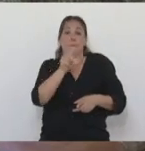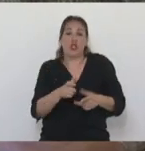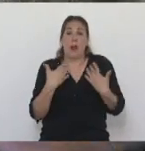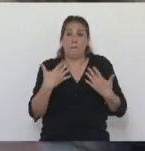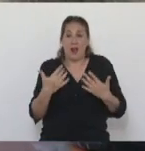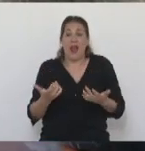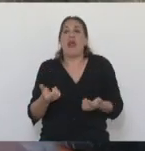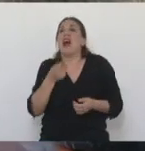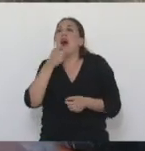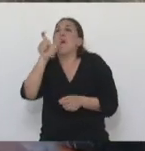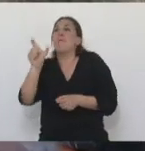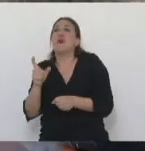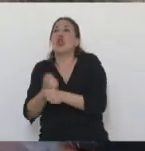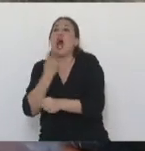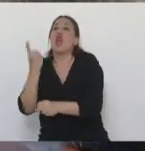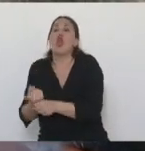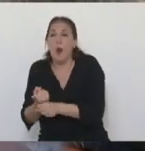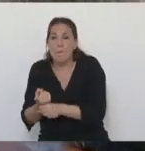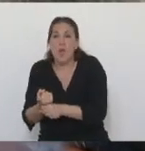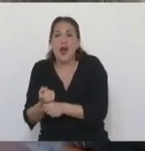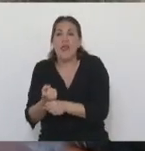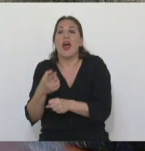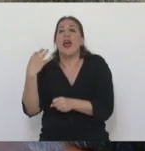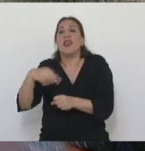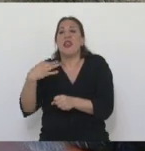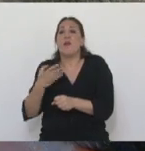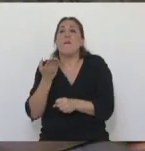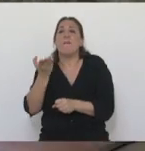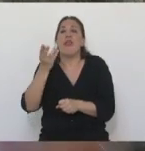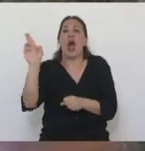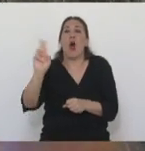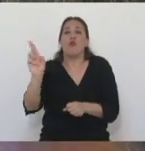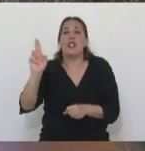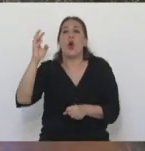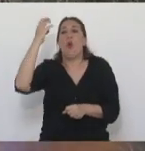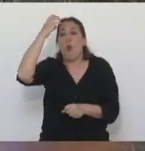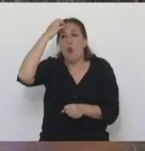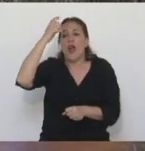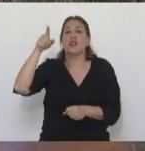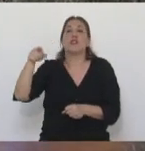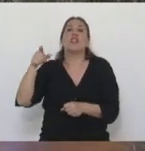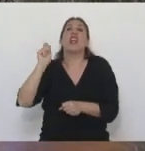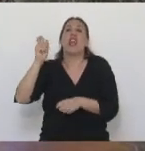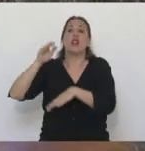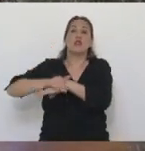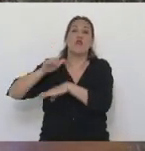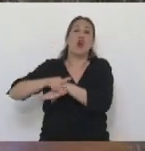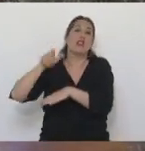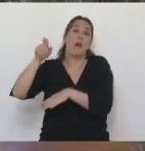duele decirlo así, pero aparentemente es así, debe solicitar autorización judicial a través de su representante